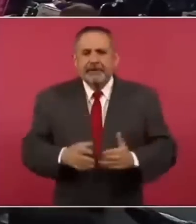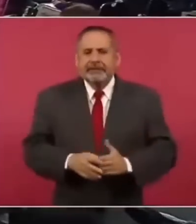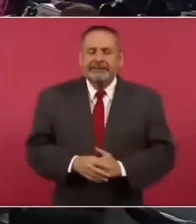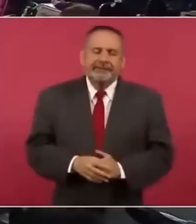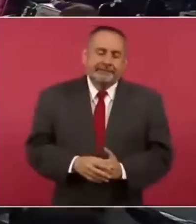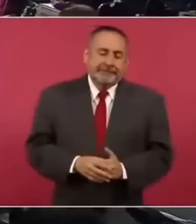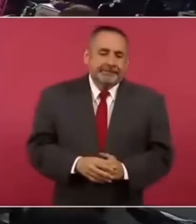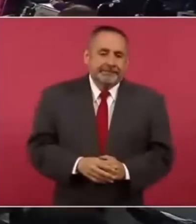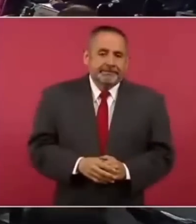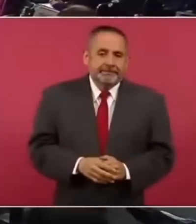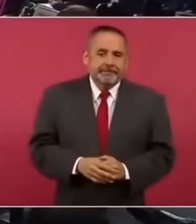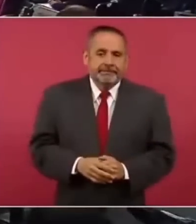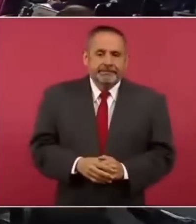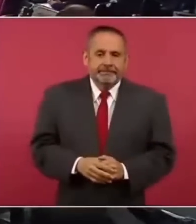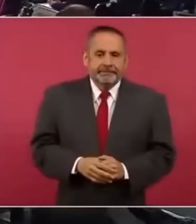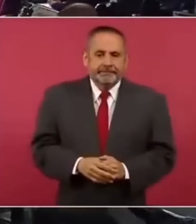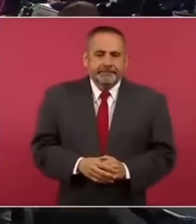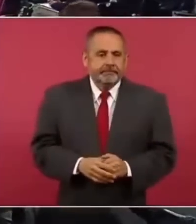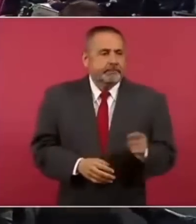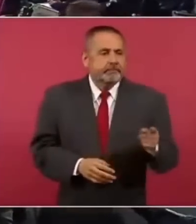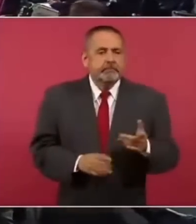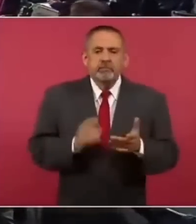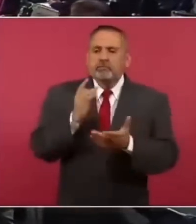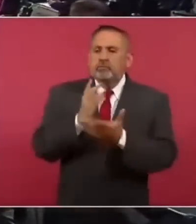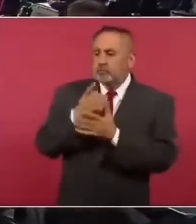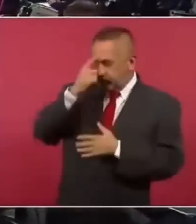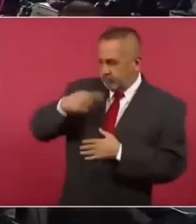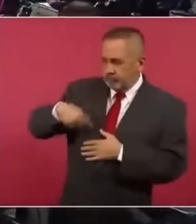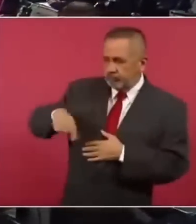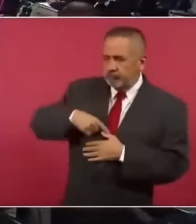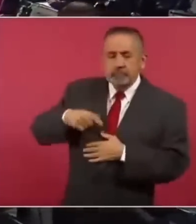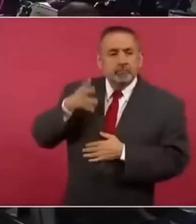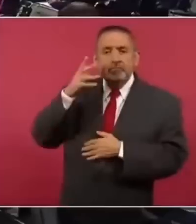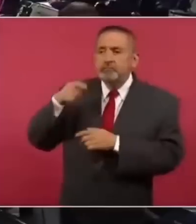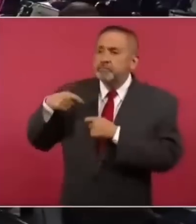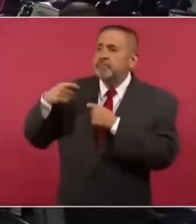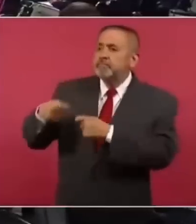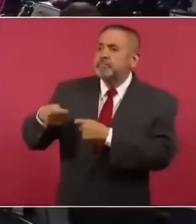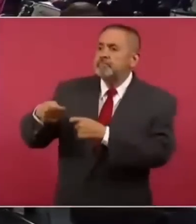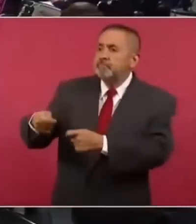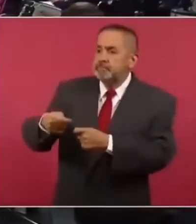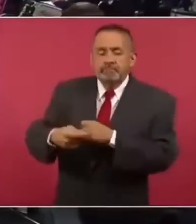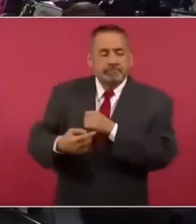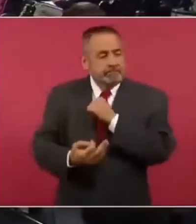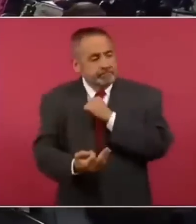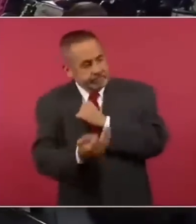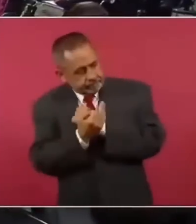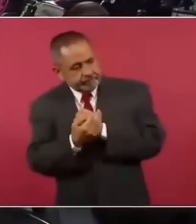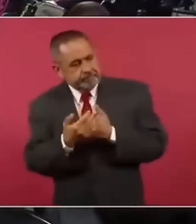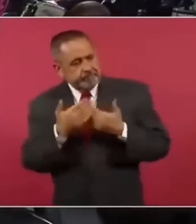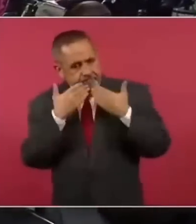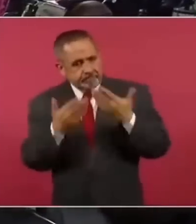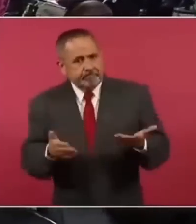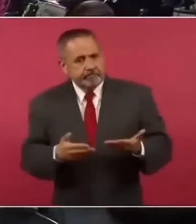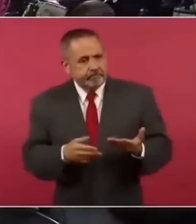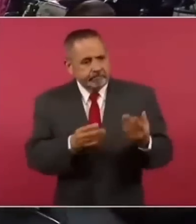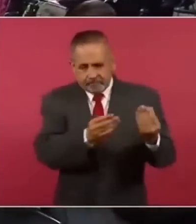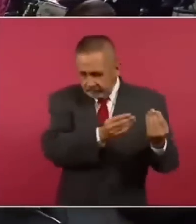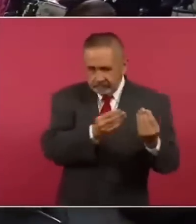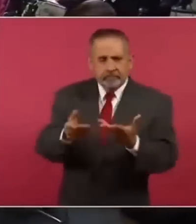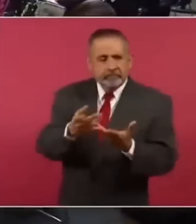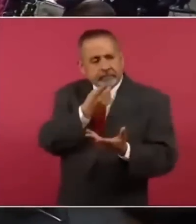ya no solo a nuestra generación, sino a las generaciones futuras. Es un gran servicio